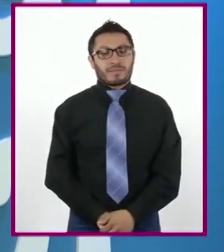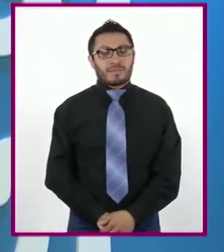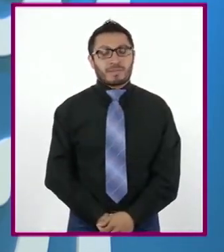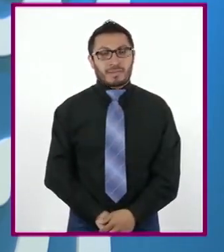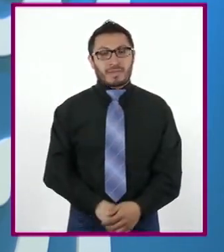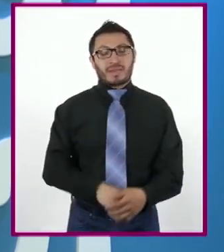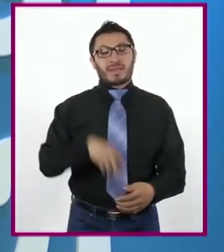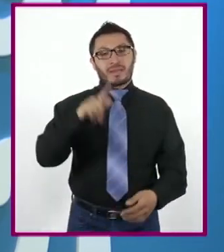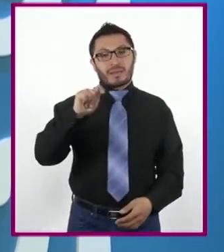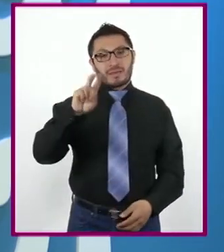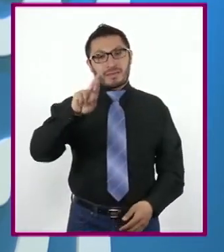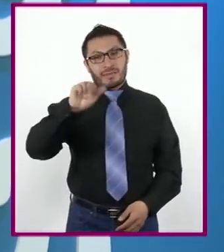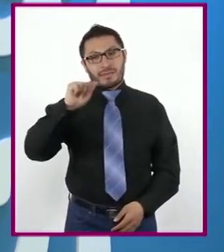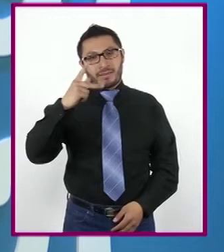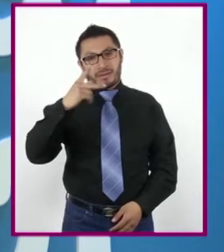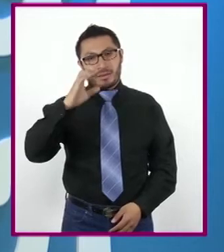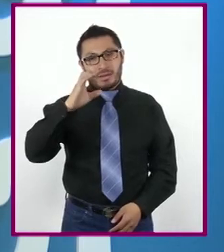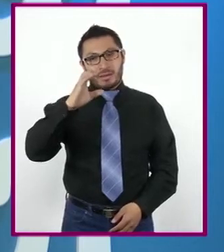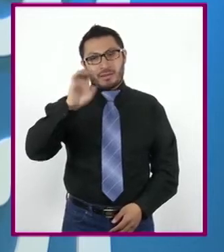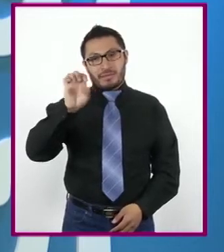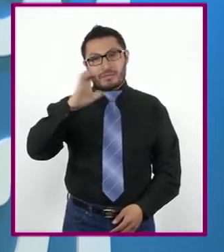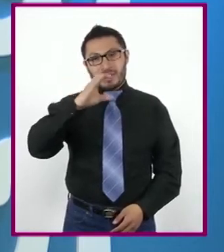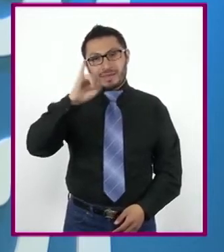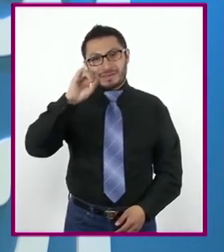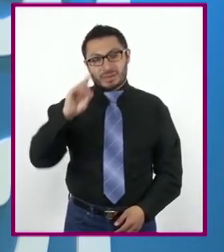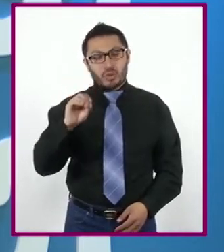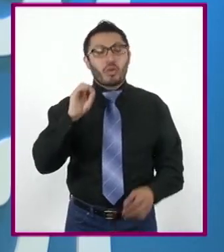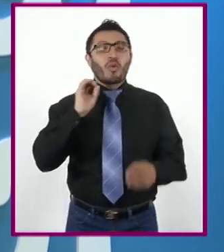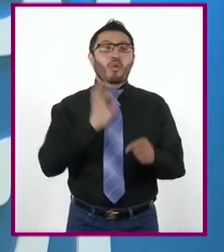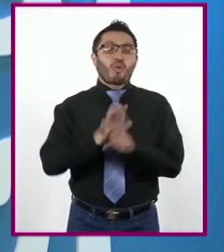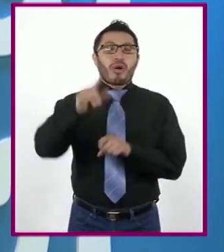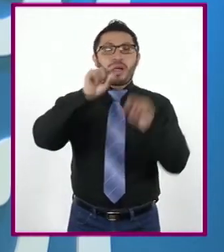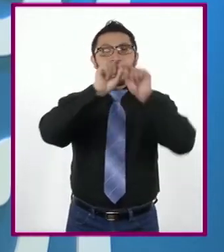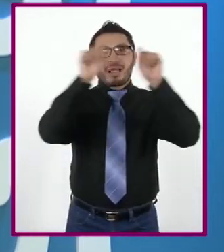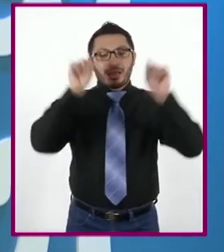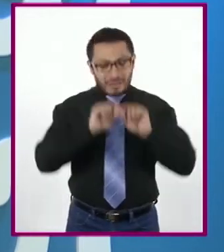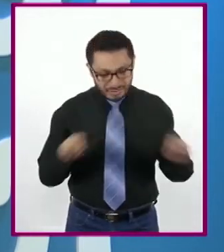un trapecio, ¿cuáles lados son iguales?